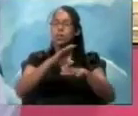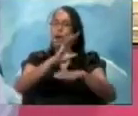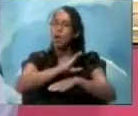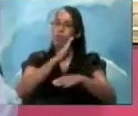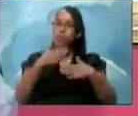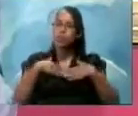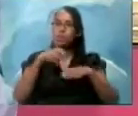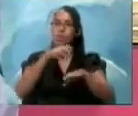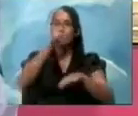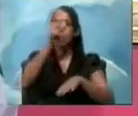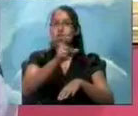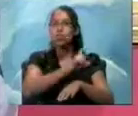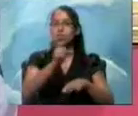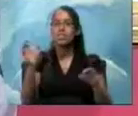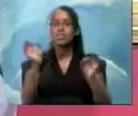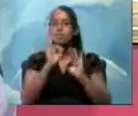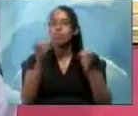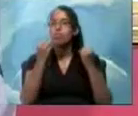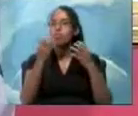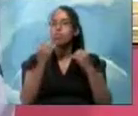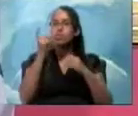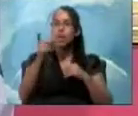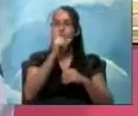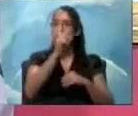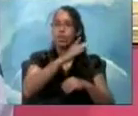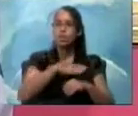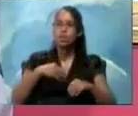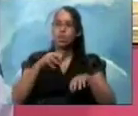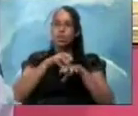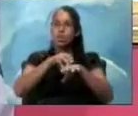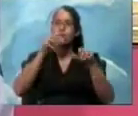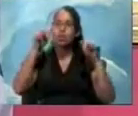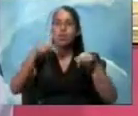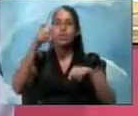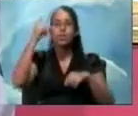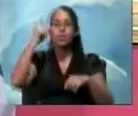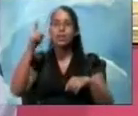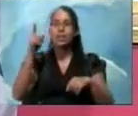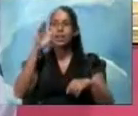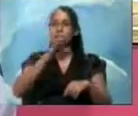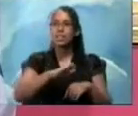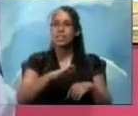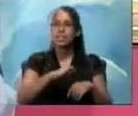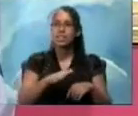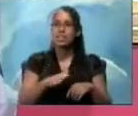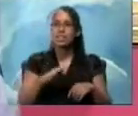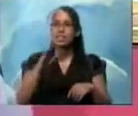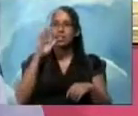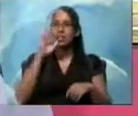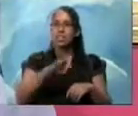y nadie, mucha gente no la quieren llevar hoy en día. Hoy están también